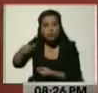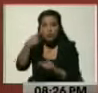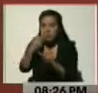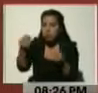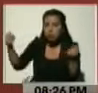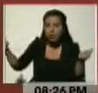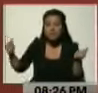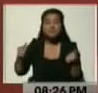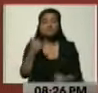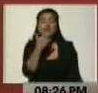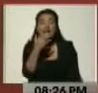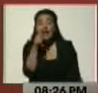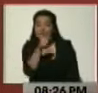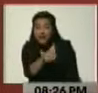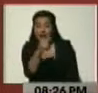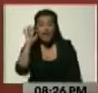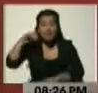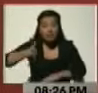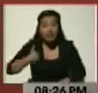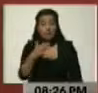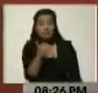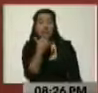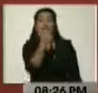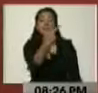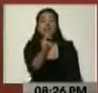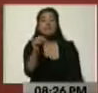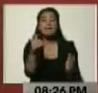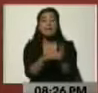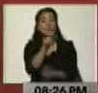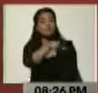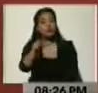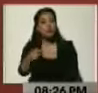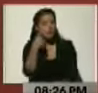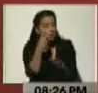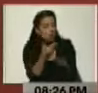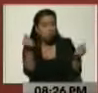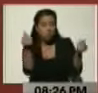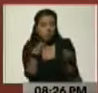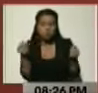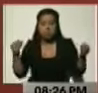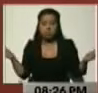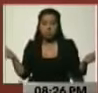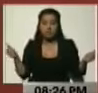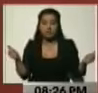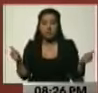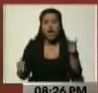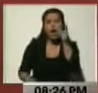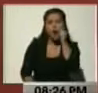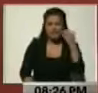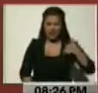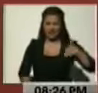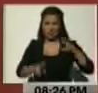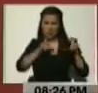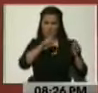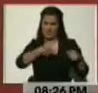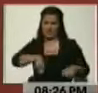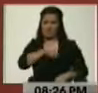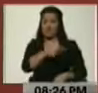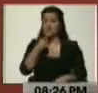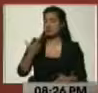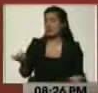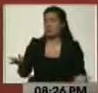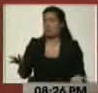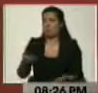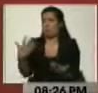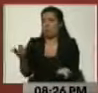personas desaparecidas en Argentina. Macri dice que eso es nada para él. Él lo va a superar con